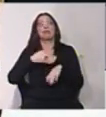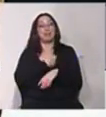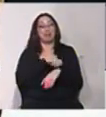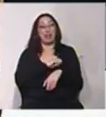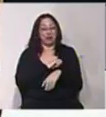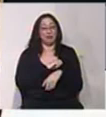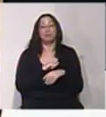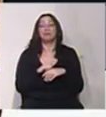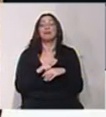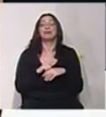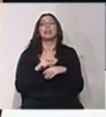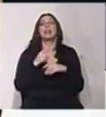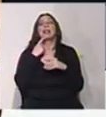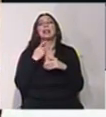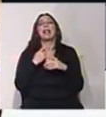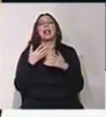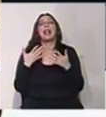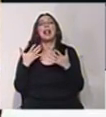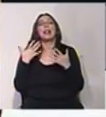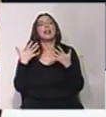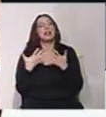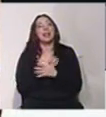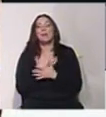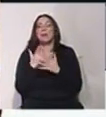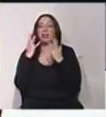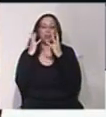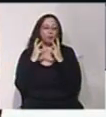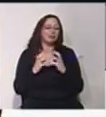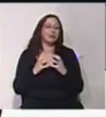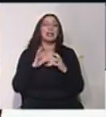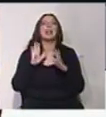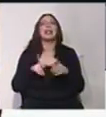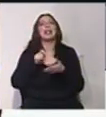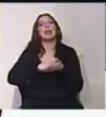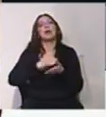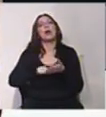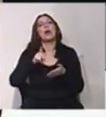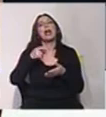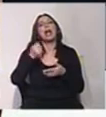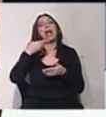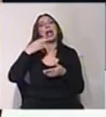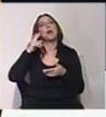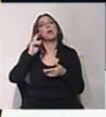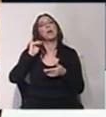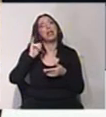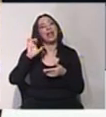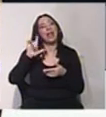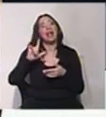drama del desencantado, ¿sí?, que es un drama que escribió Gabriel García Márquez. Uh-huh. Y que cuenta la historia de un